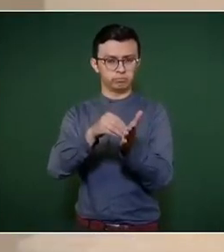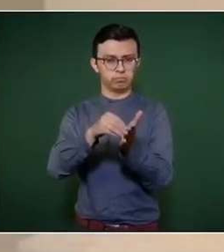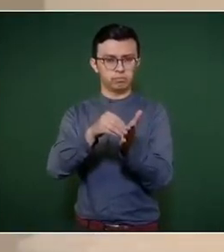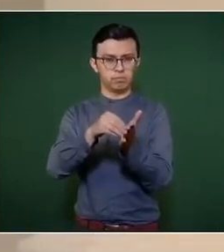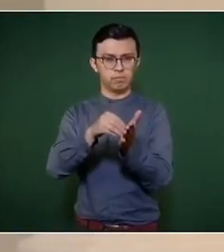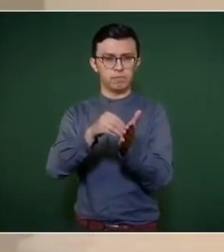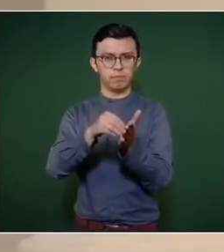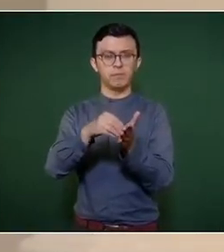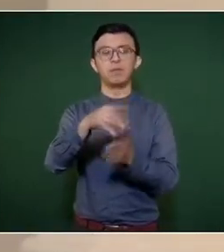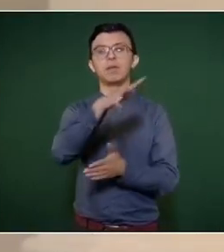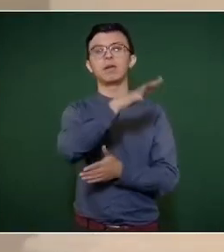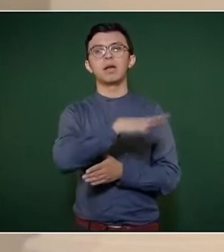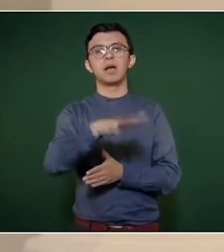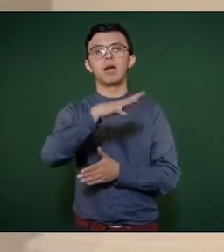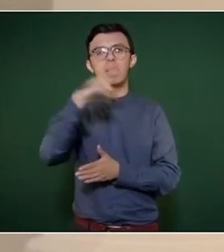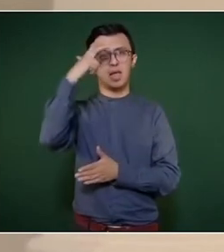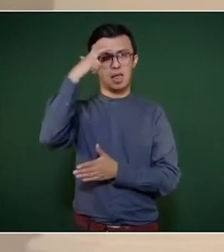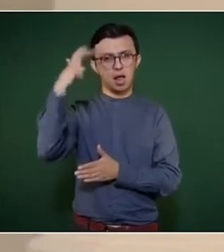En Hidalgo